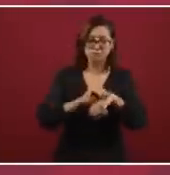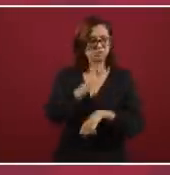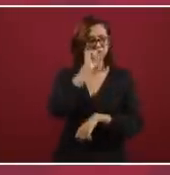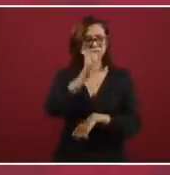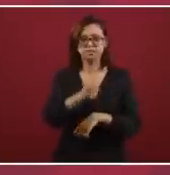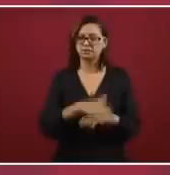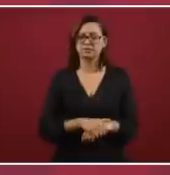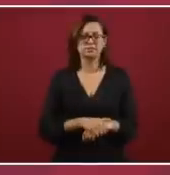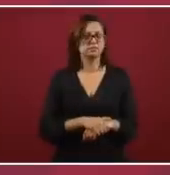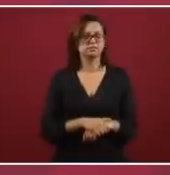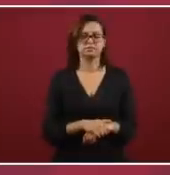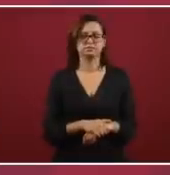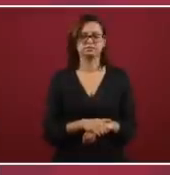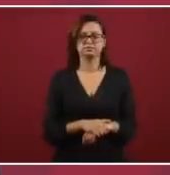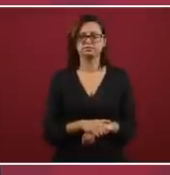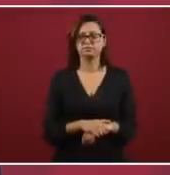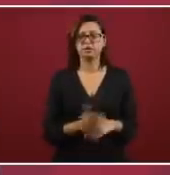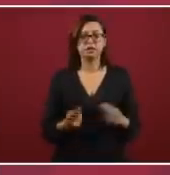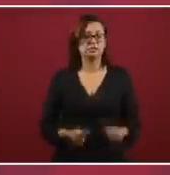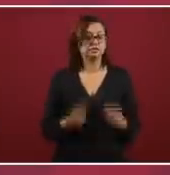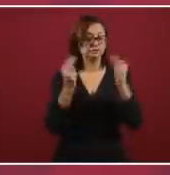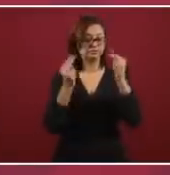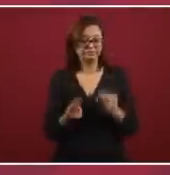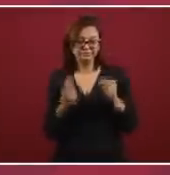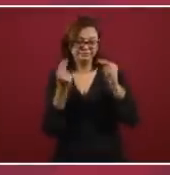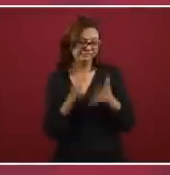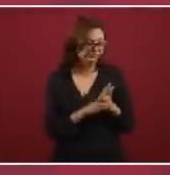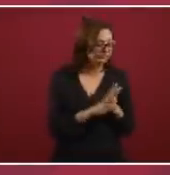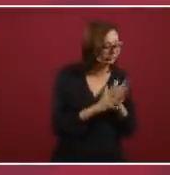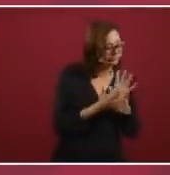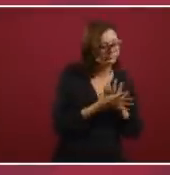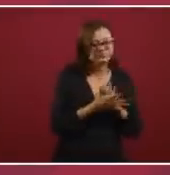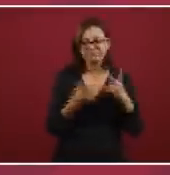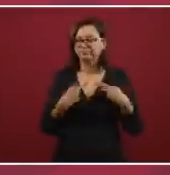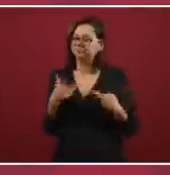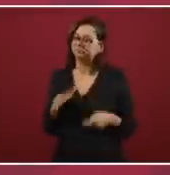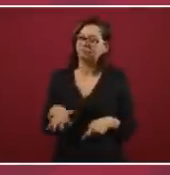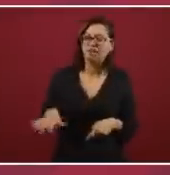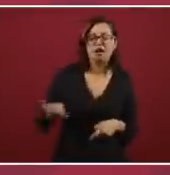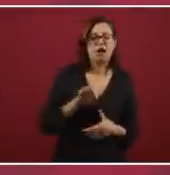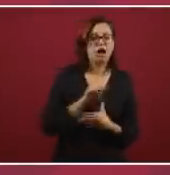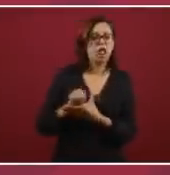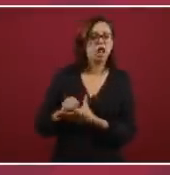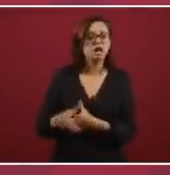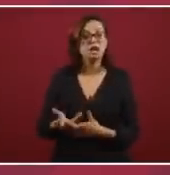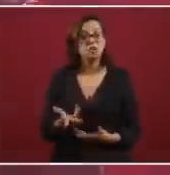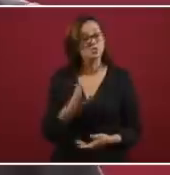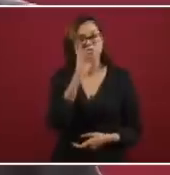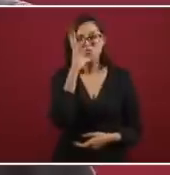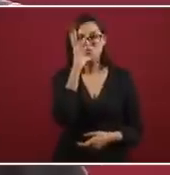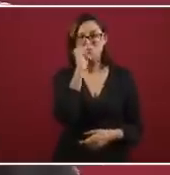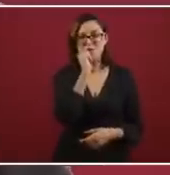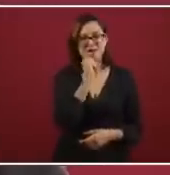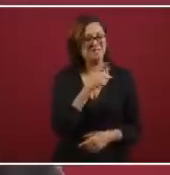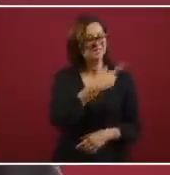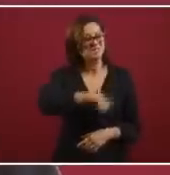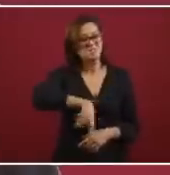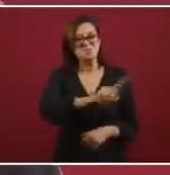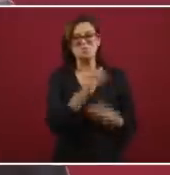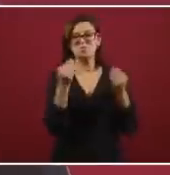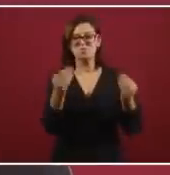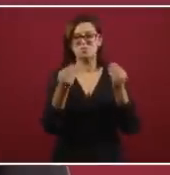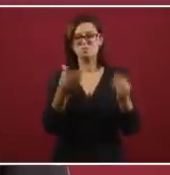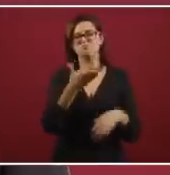ya no se pueden hacer jugosos negocios al amparo del poder público. Estaban acostumbrados